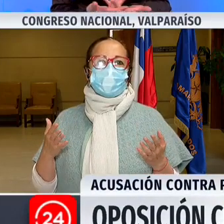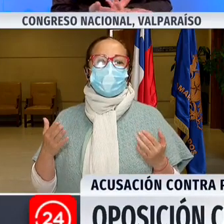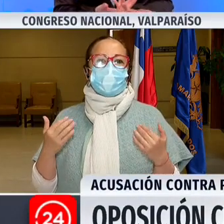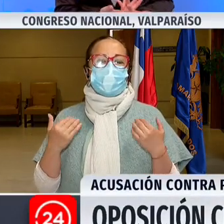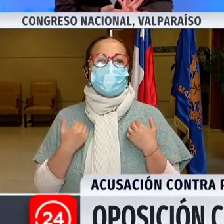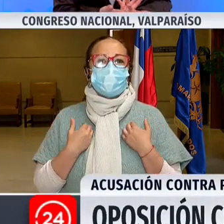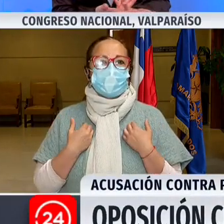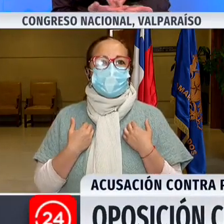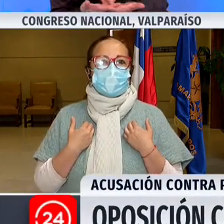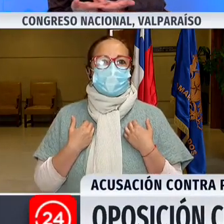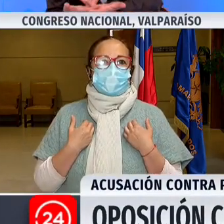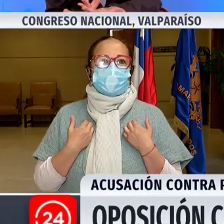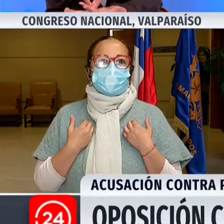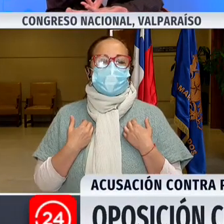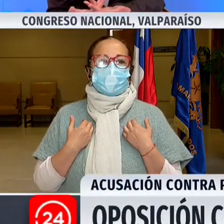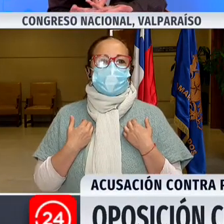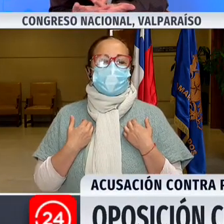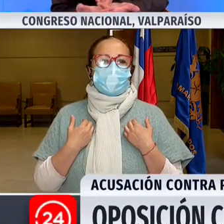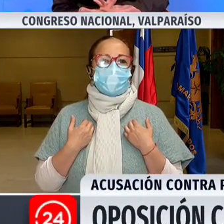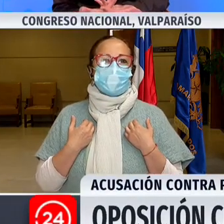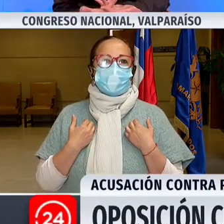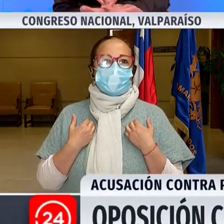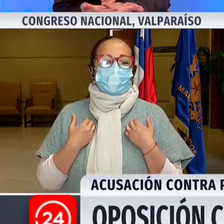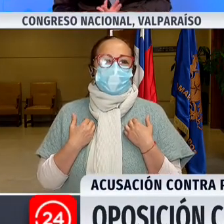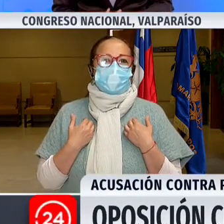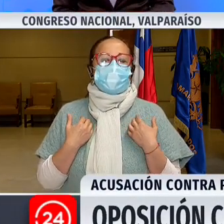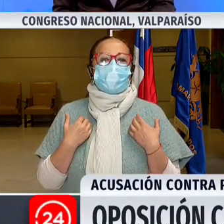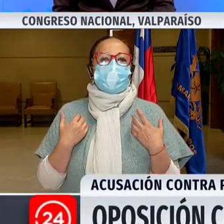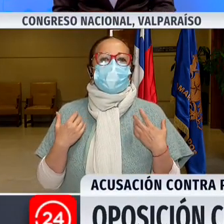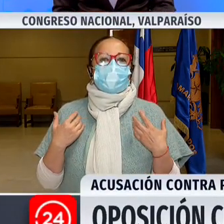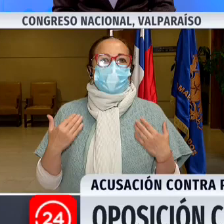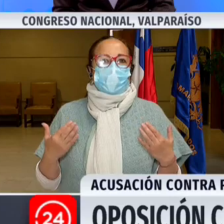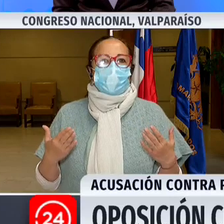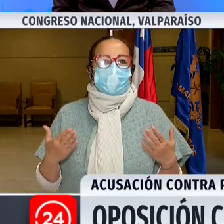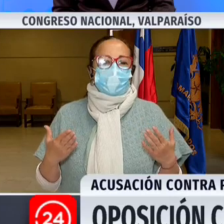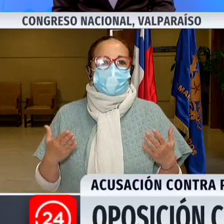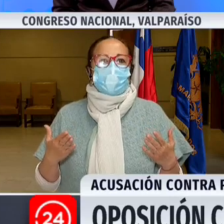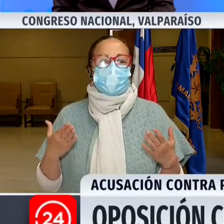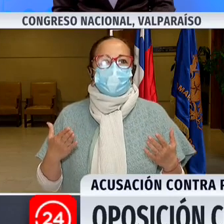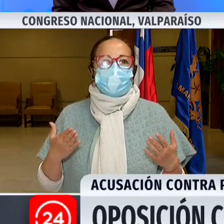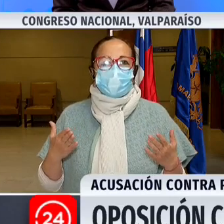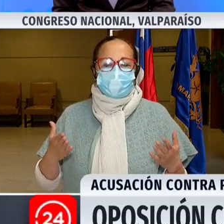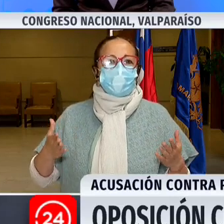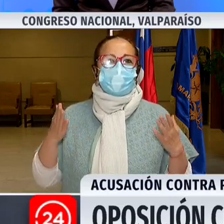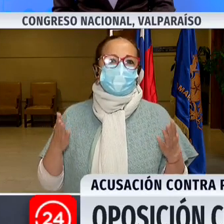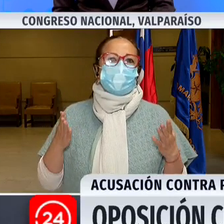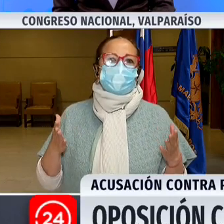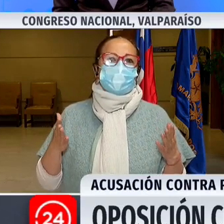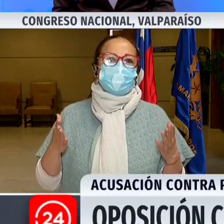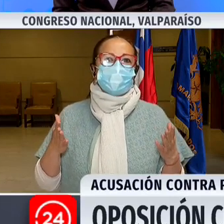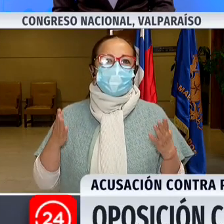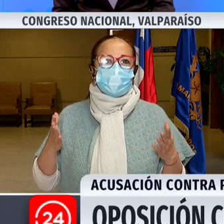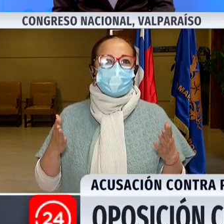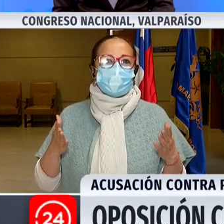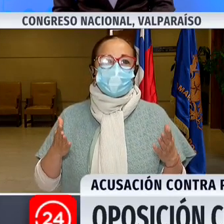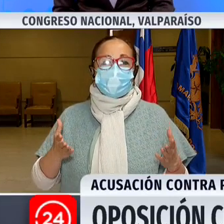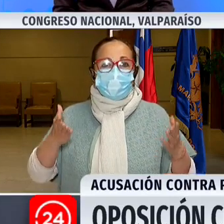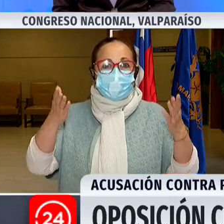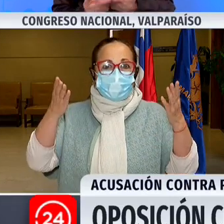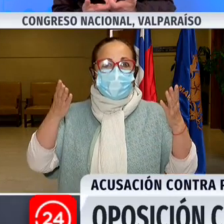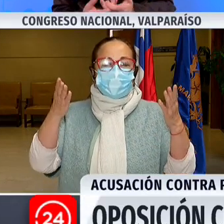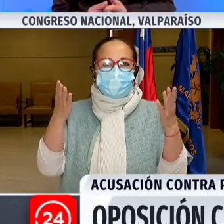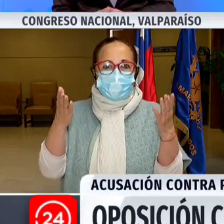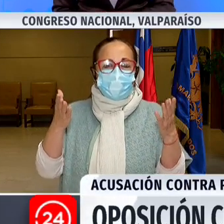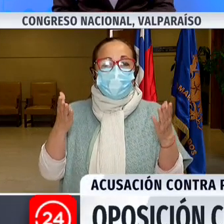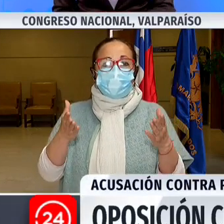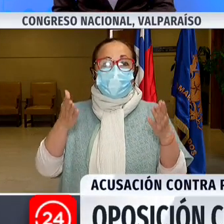gobierno. Puede exigir al general director de la institución, pero, ¿no? Pero Carla, pero sí, a ver, ¿quién manda aquí? ¿Ah? ¿Quién manda aquí? No sé, por